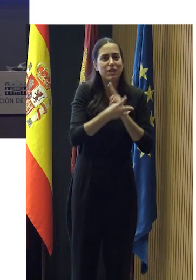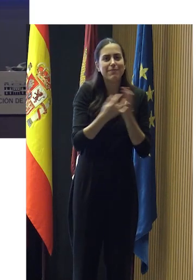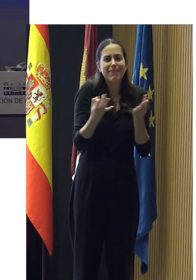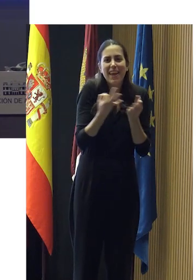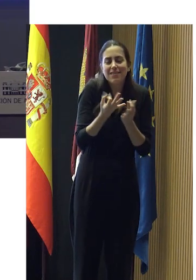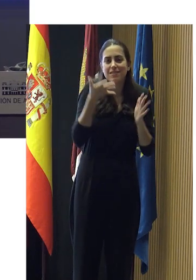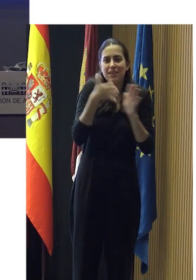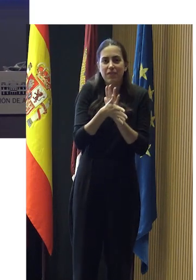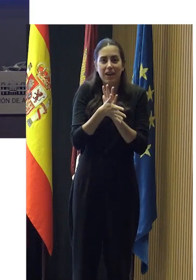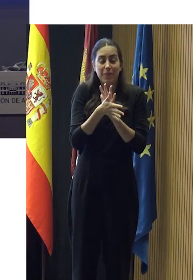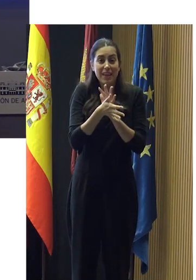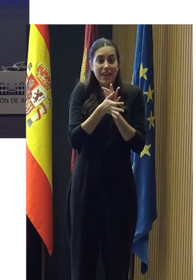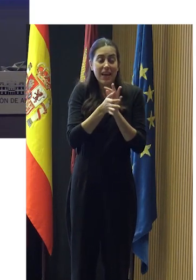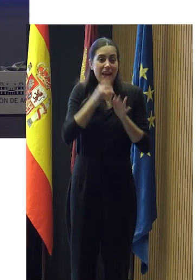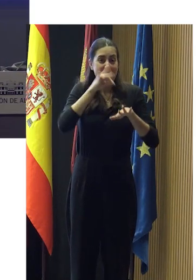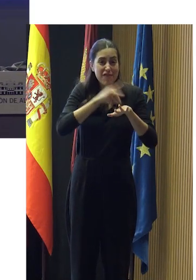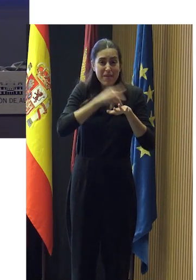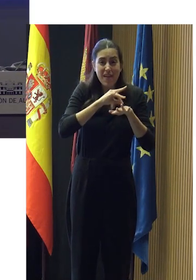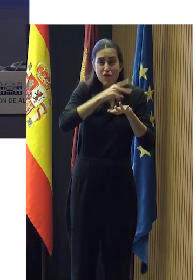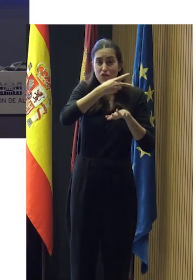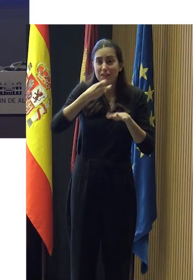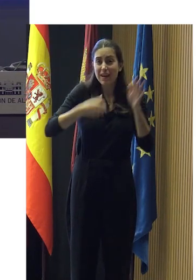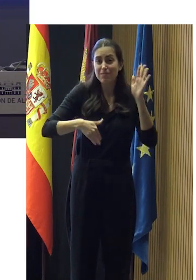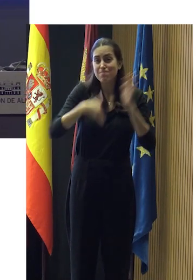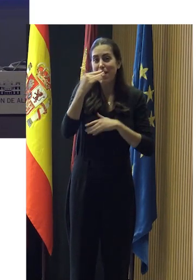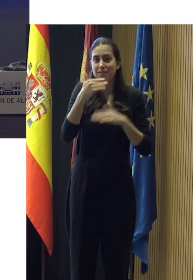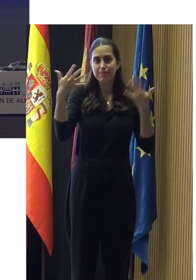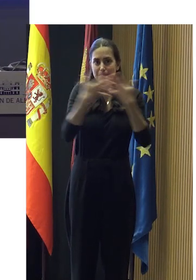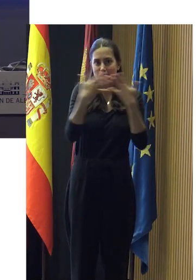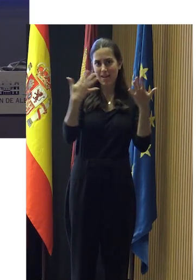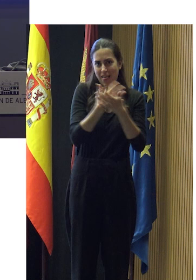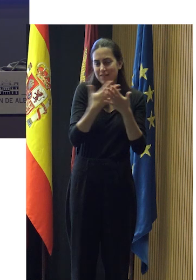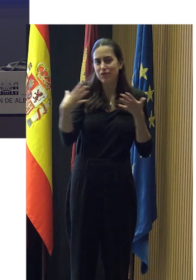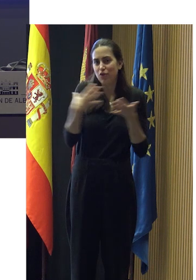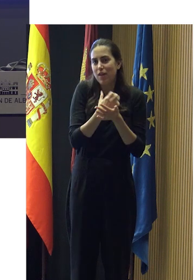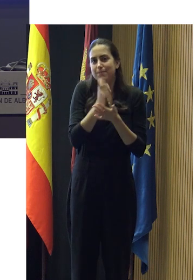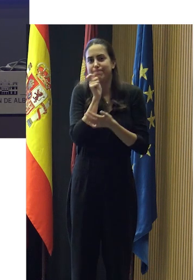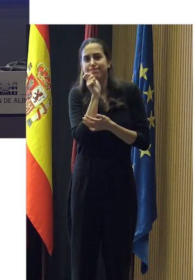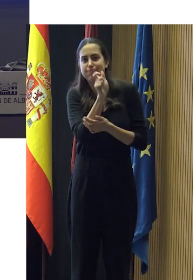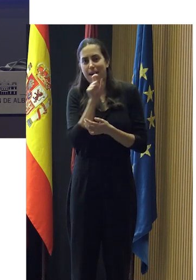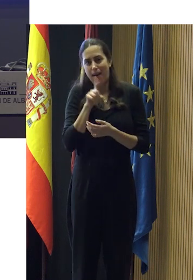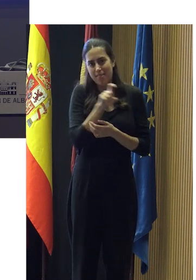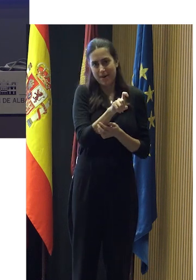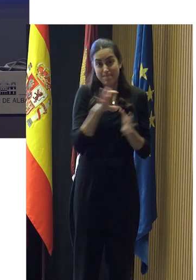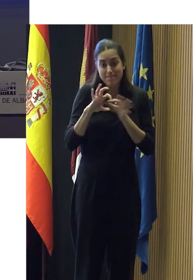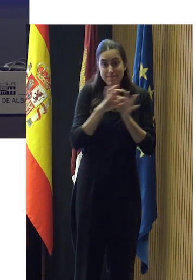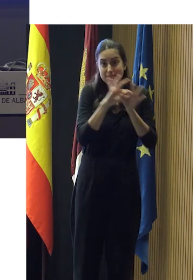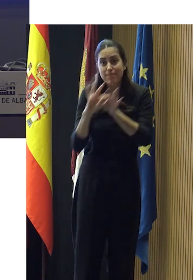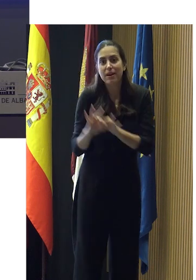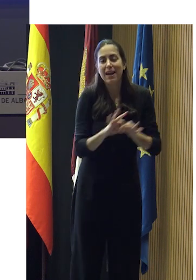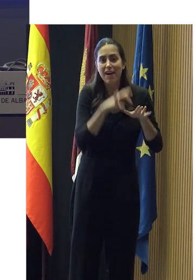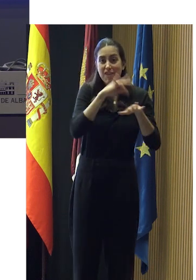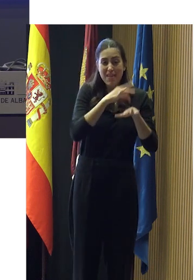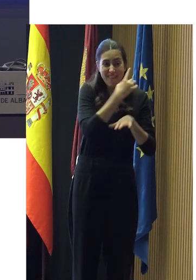cáncer son más de 200 enfermedades. Todas ellas se conocen bajo la palabra cáncer. Cada enfermedad va a